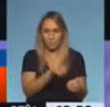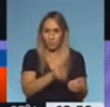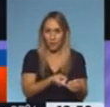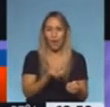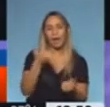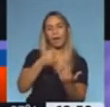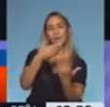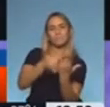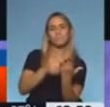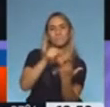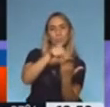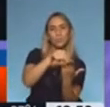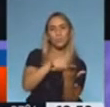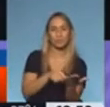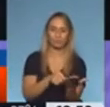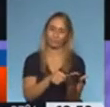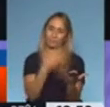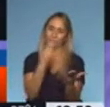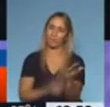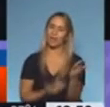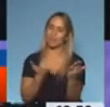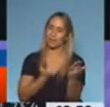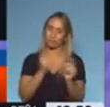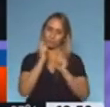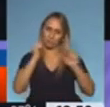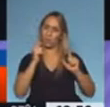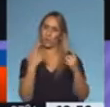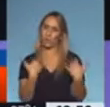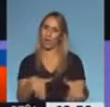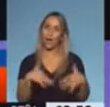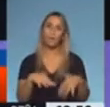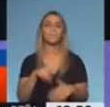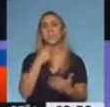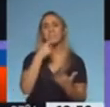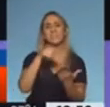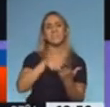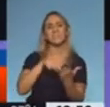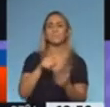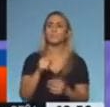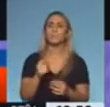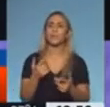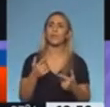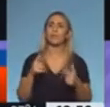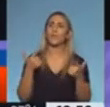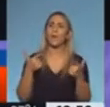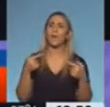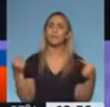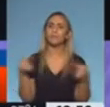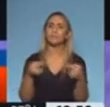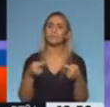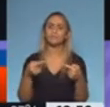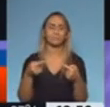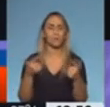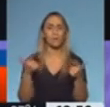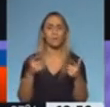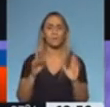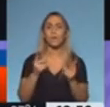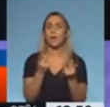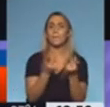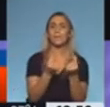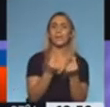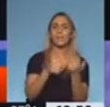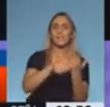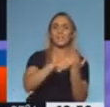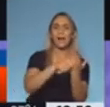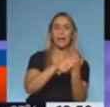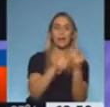errores conceptuales que son realmente llamativos a esta altura del partido. Por ejemplo, dice de que no hay contradicción en el mercado, en el precio de la